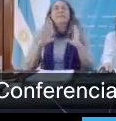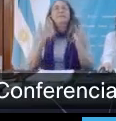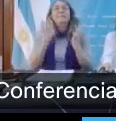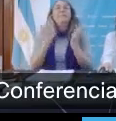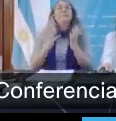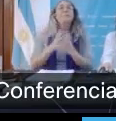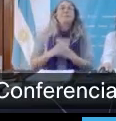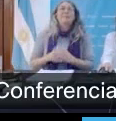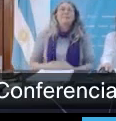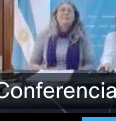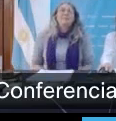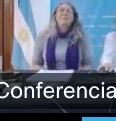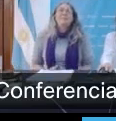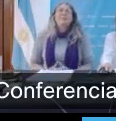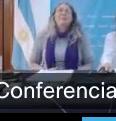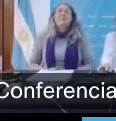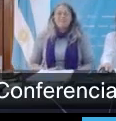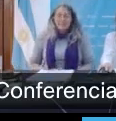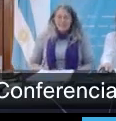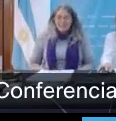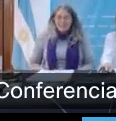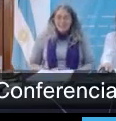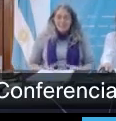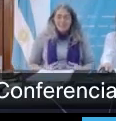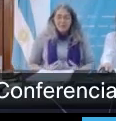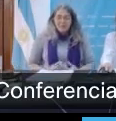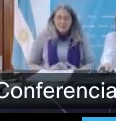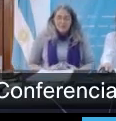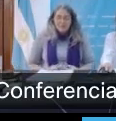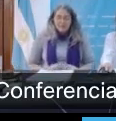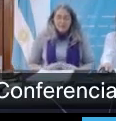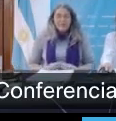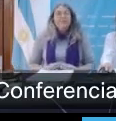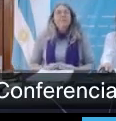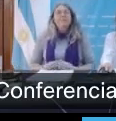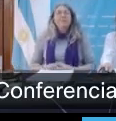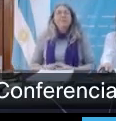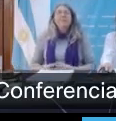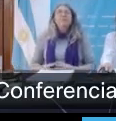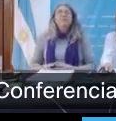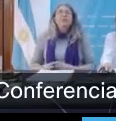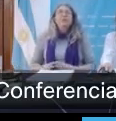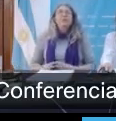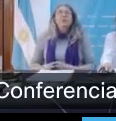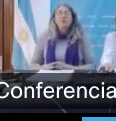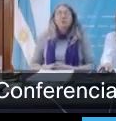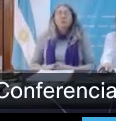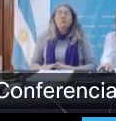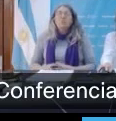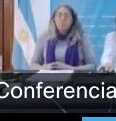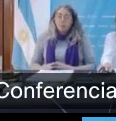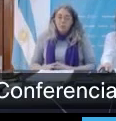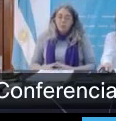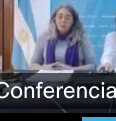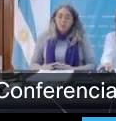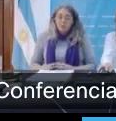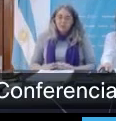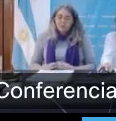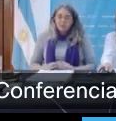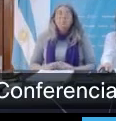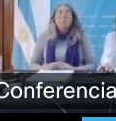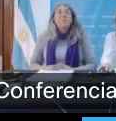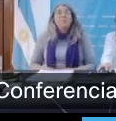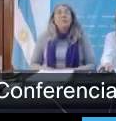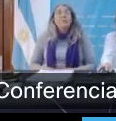en síntesis del primer pantallazo, no es que estamos cerrando, pero concebir entonces a los consumos como un